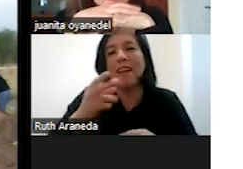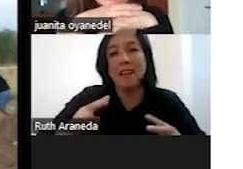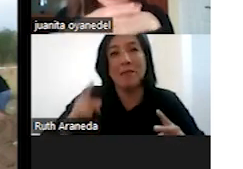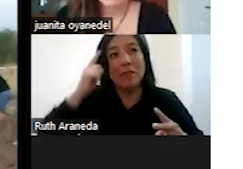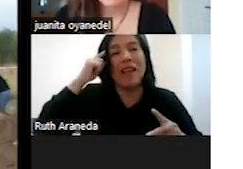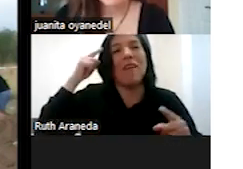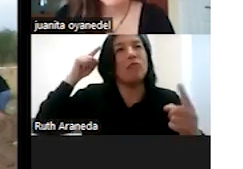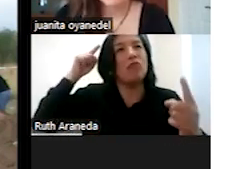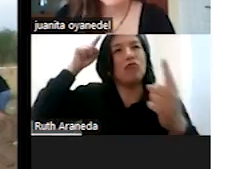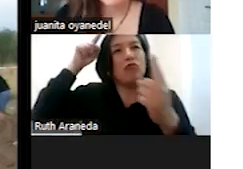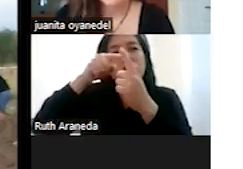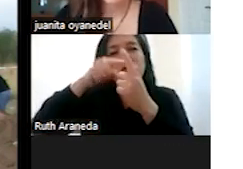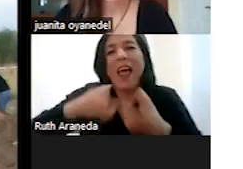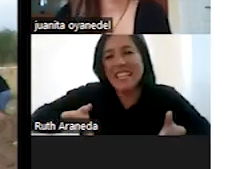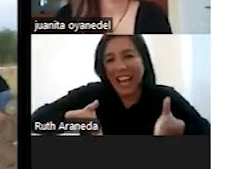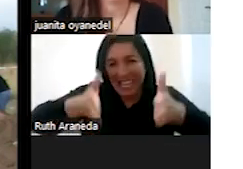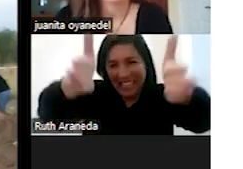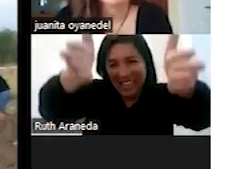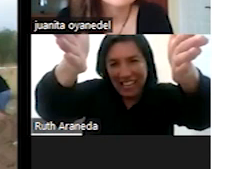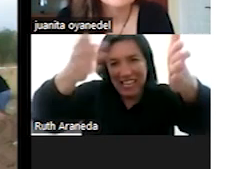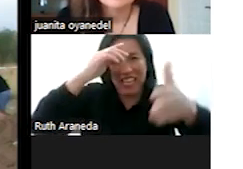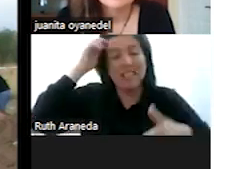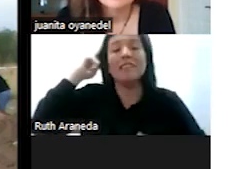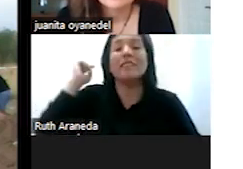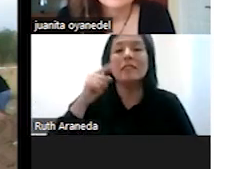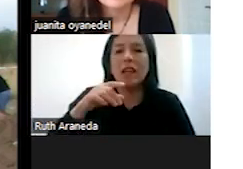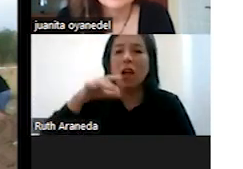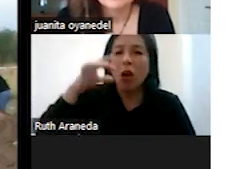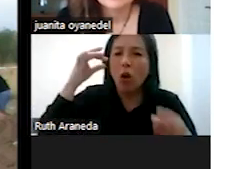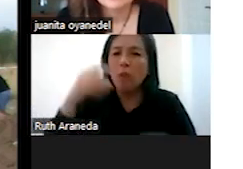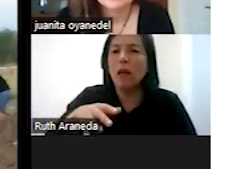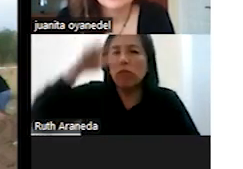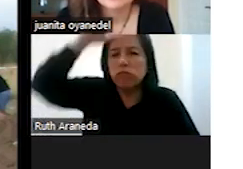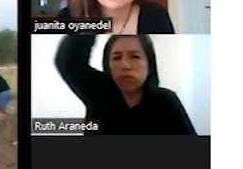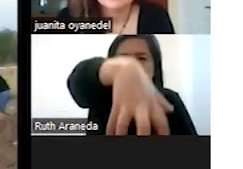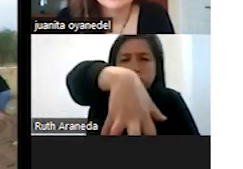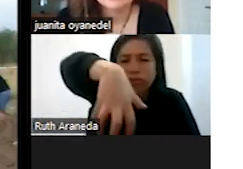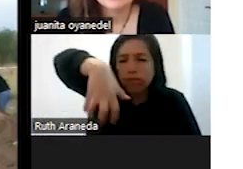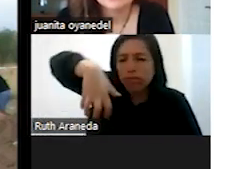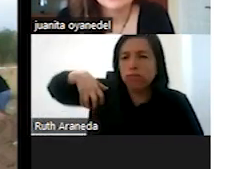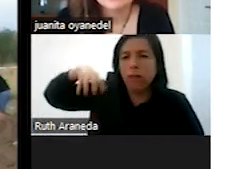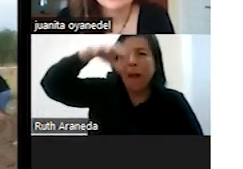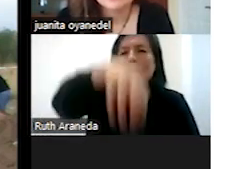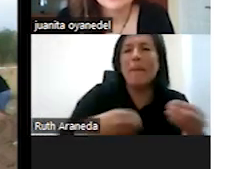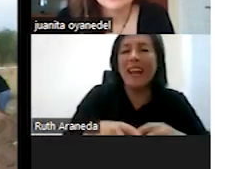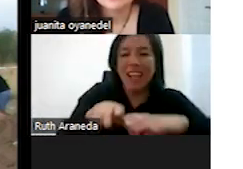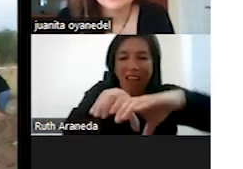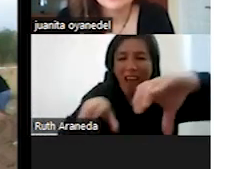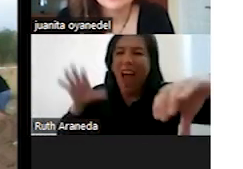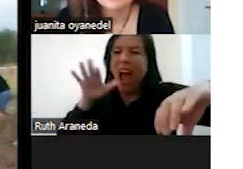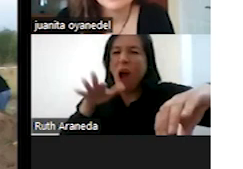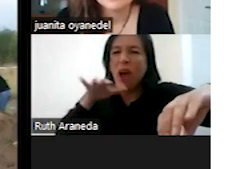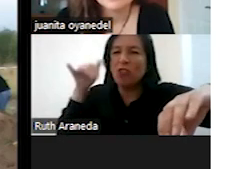el centro de una calle principal, y esa es la excavación que se hace con retroexcavadora para poner la tubería de alcantarillado. En